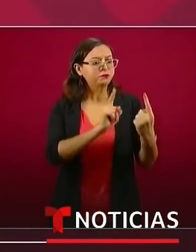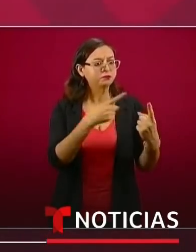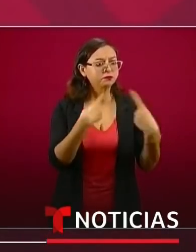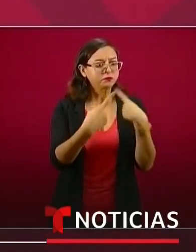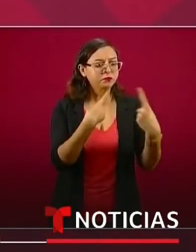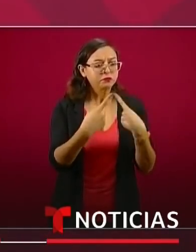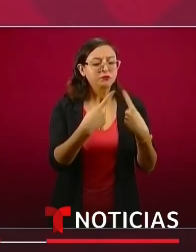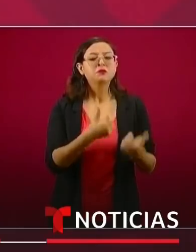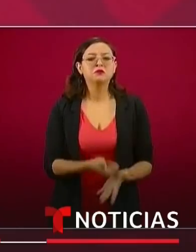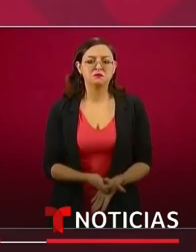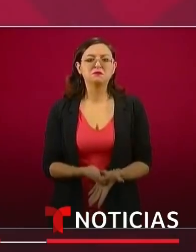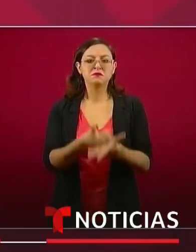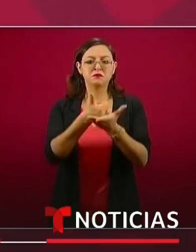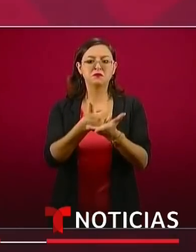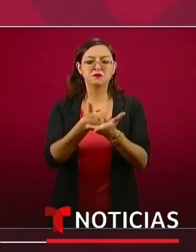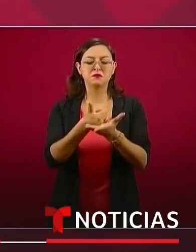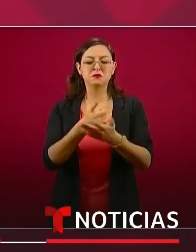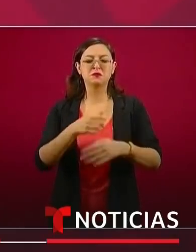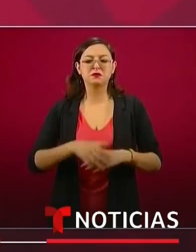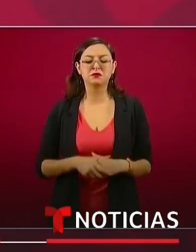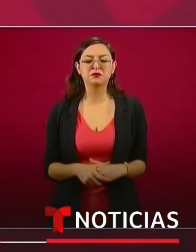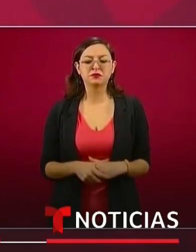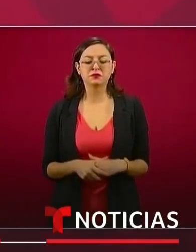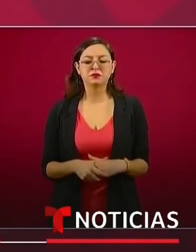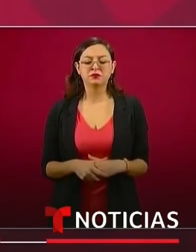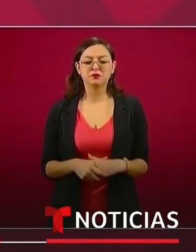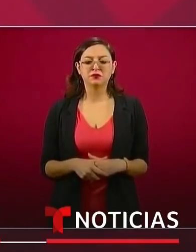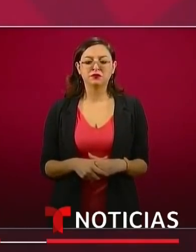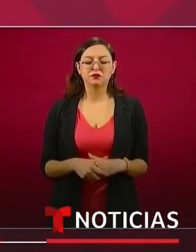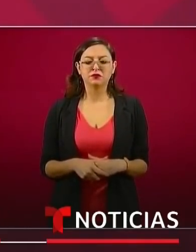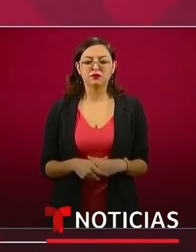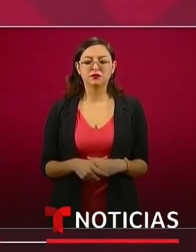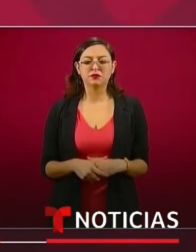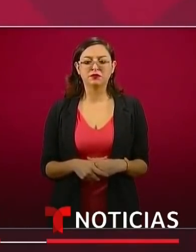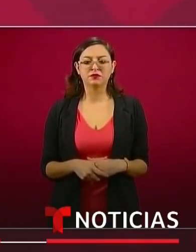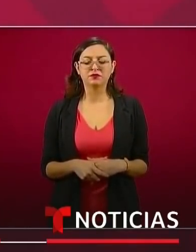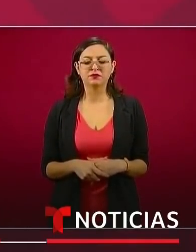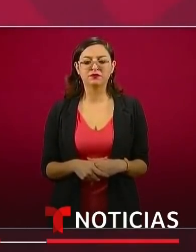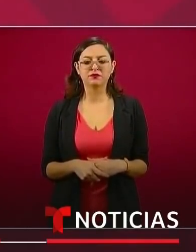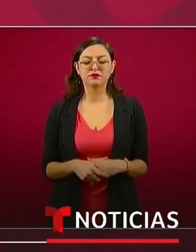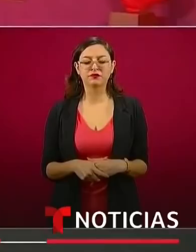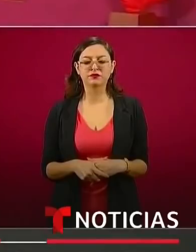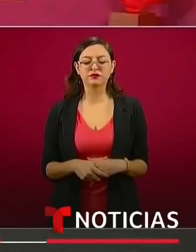Y yo agradezco al presidente Trump que